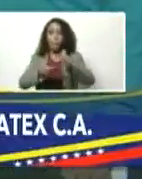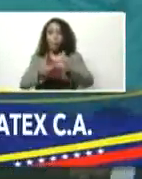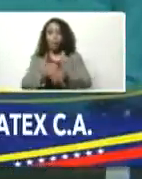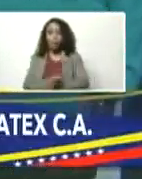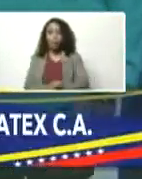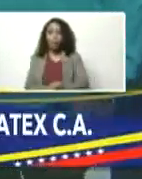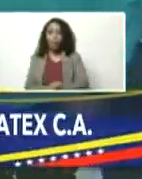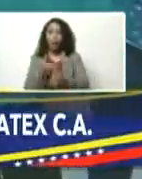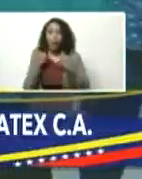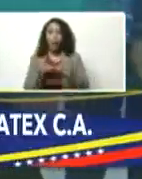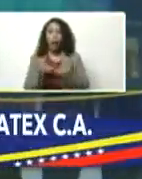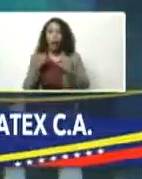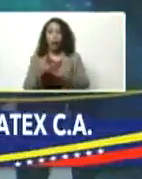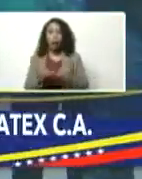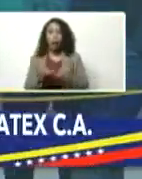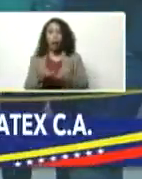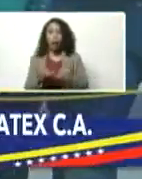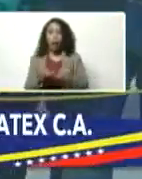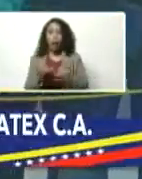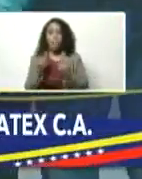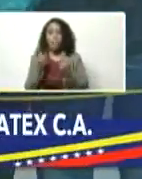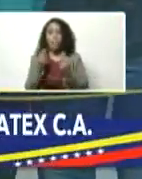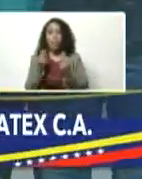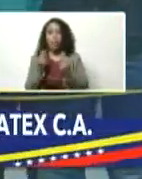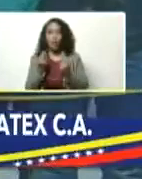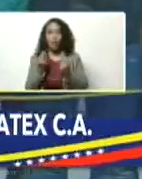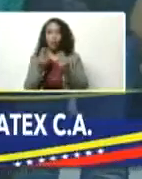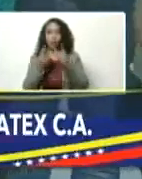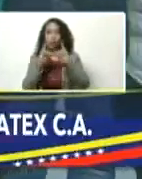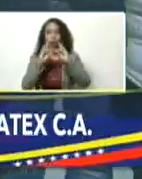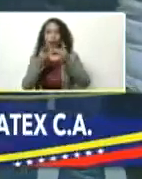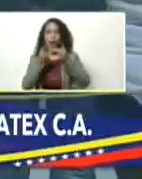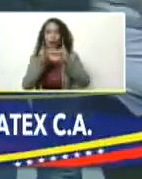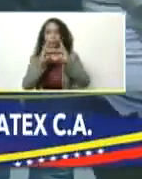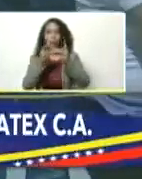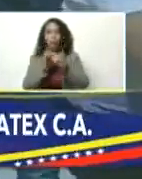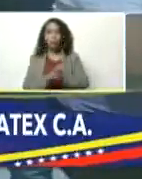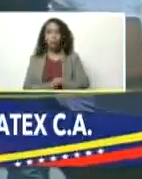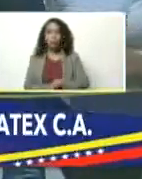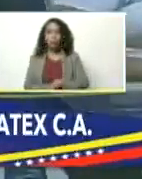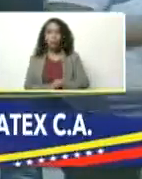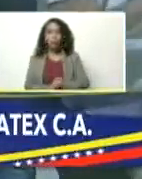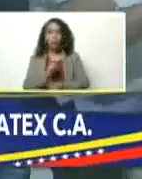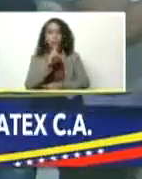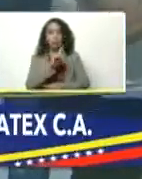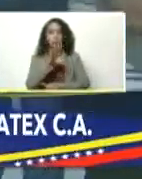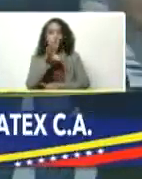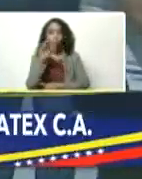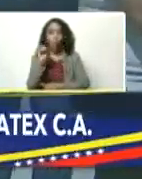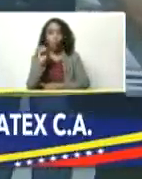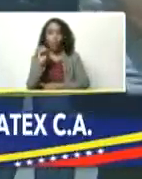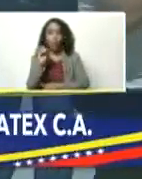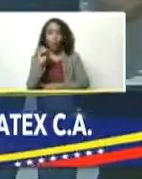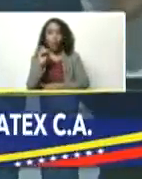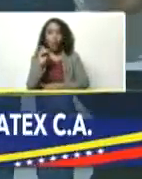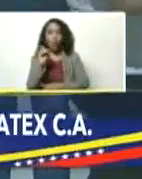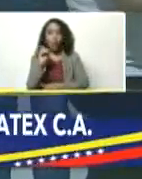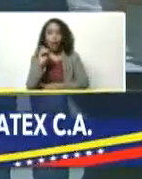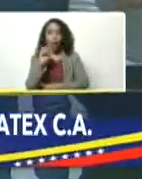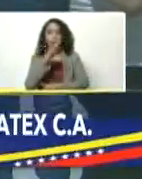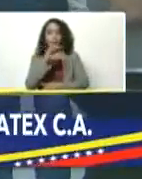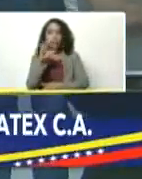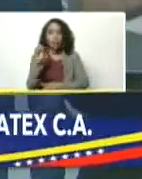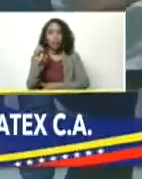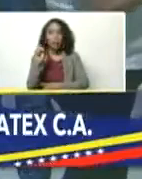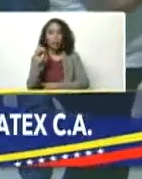Ajá. Actualmente el precio de la hamaca es de 150 a